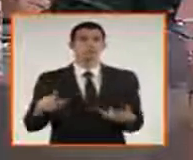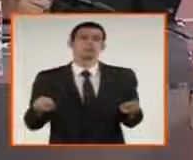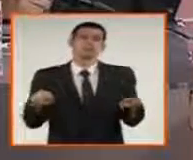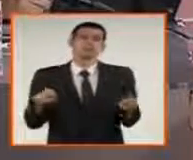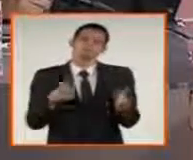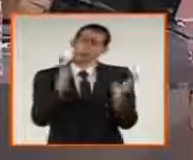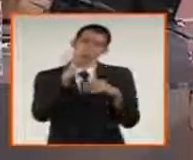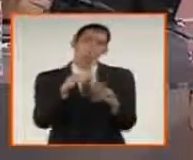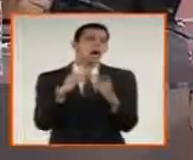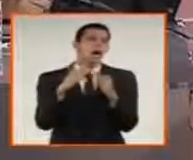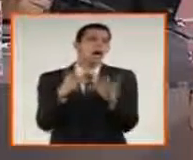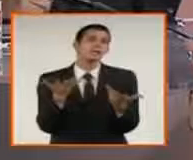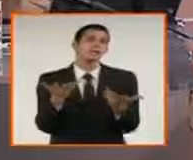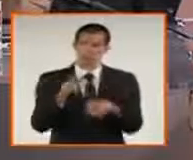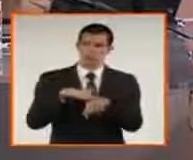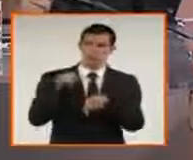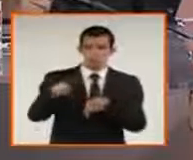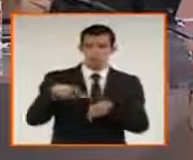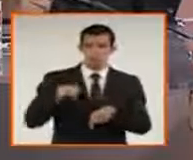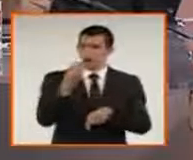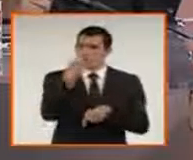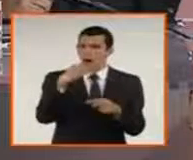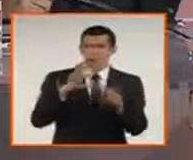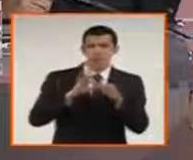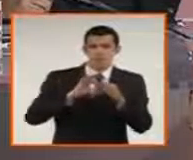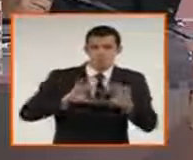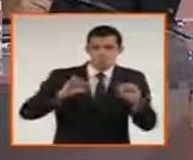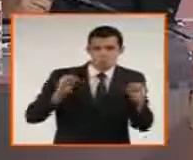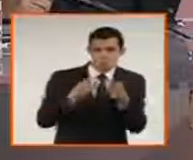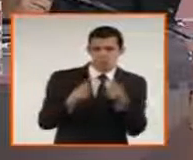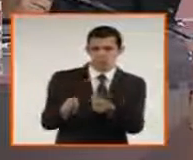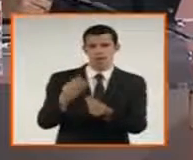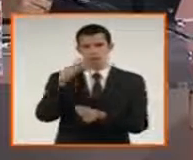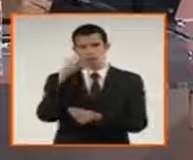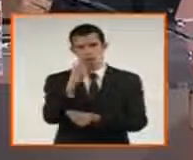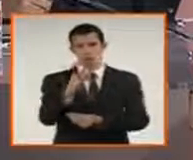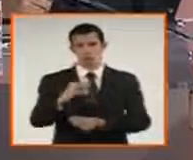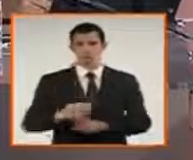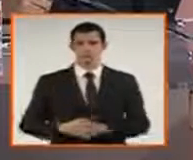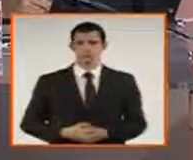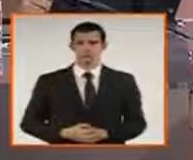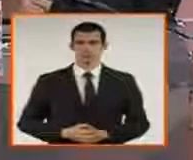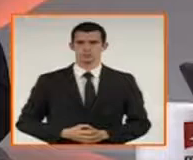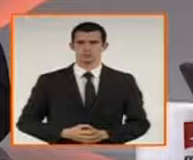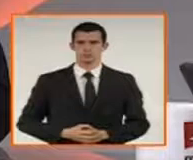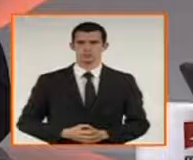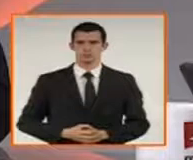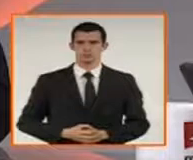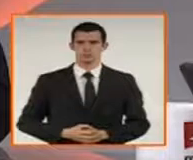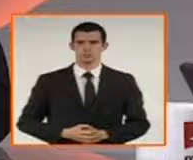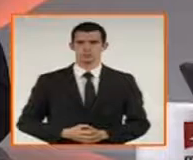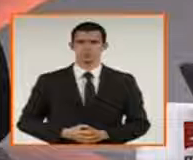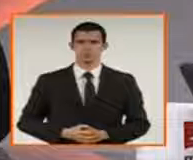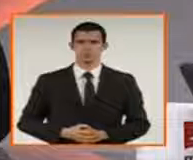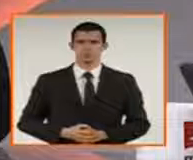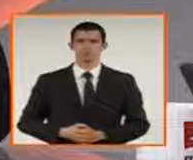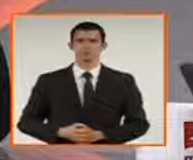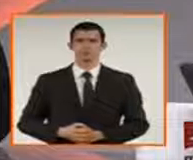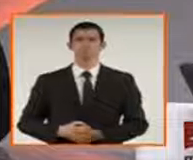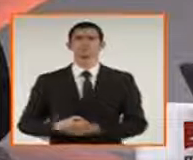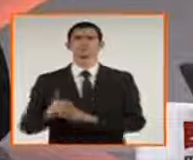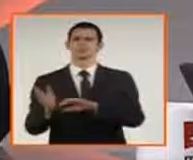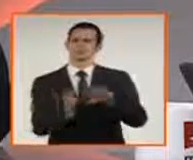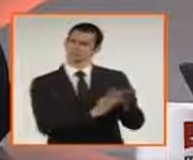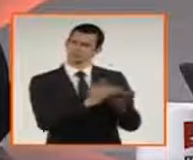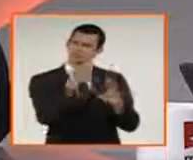Hay una solución expresa en el proyecto que tampoco existía existe en el código vigente, y es de cierta manera